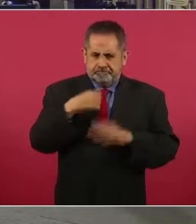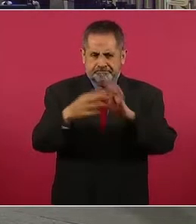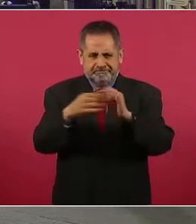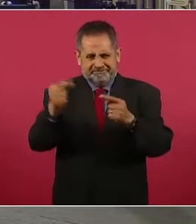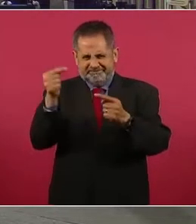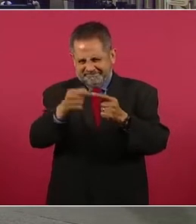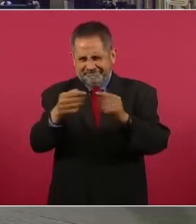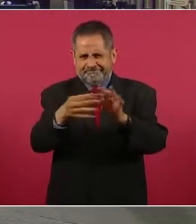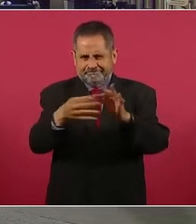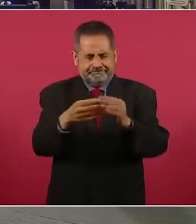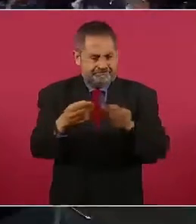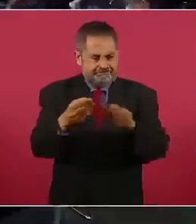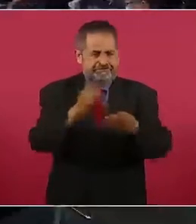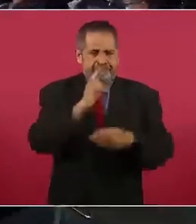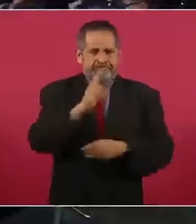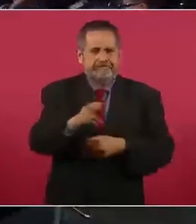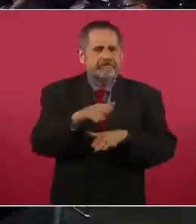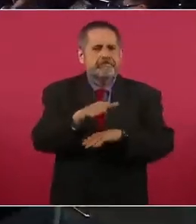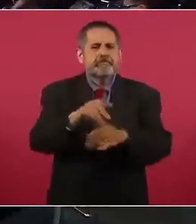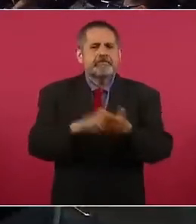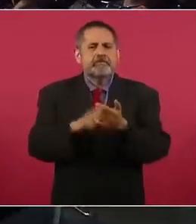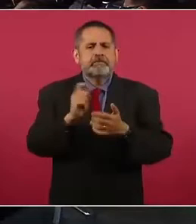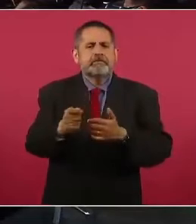específico de